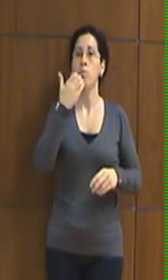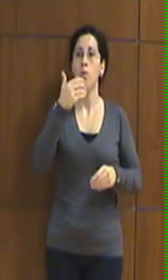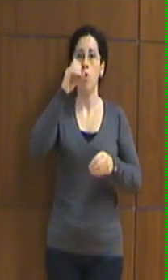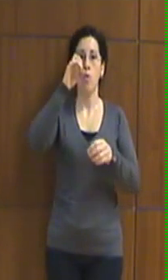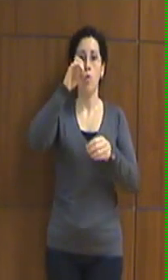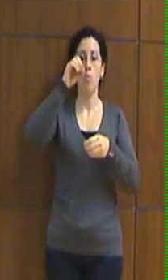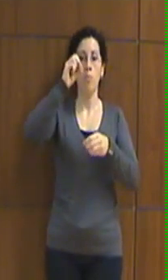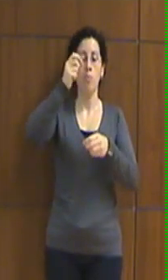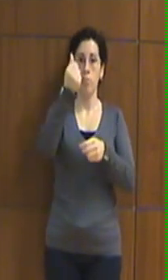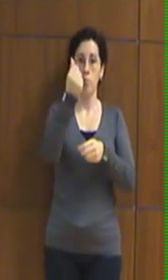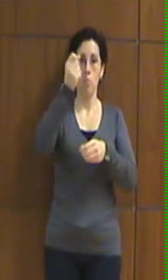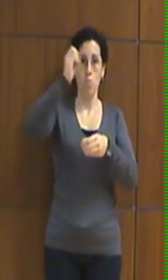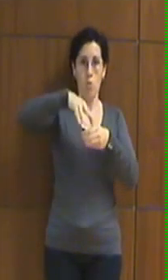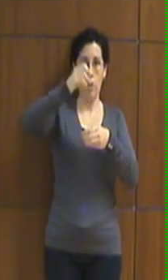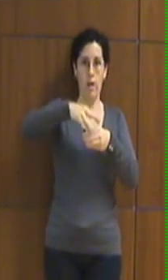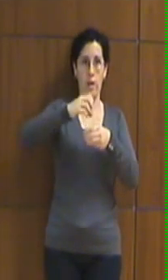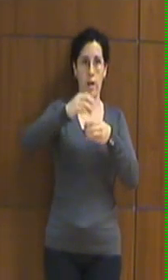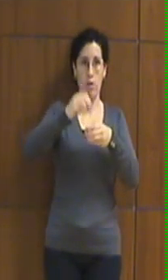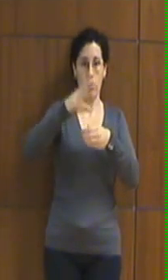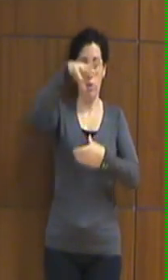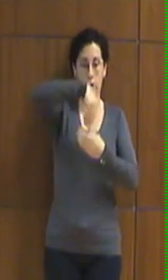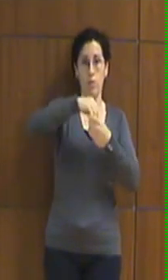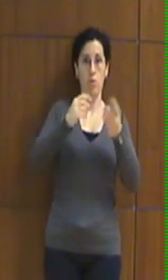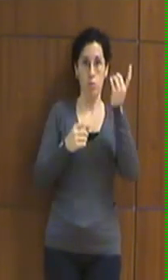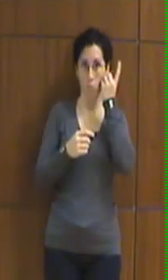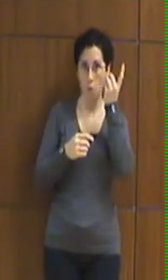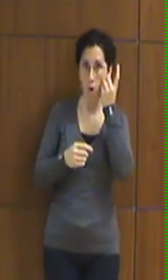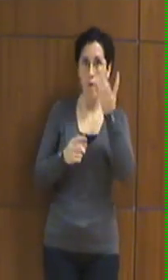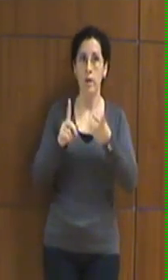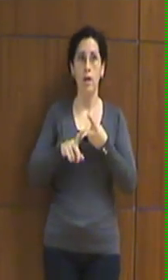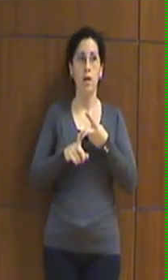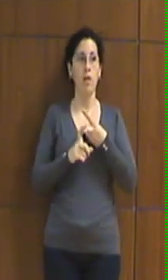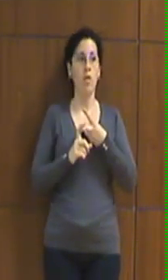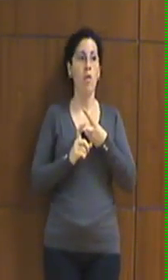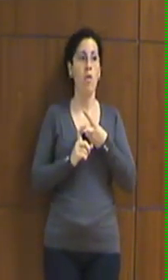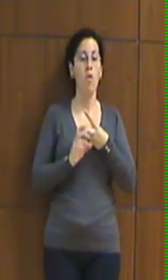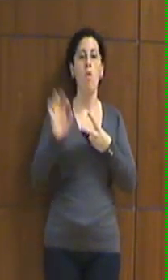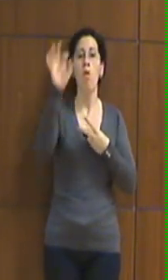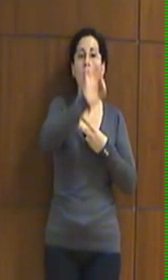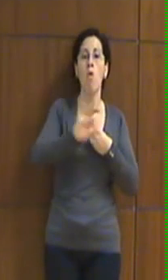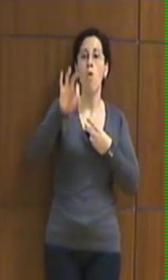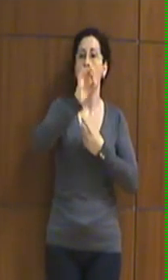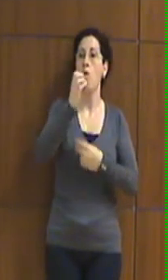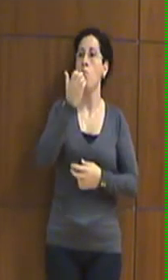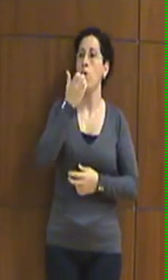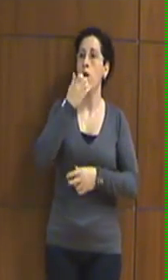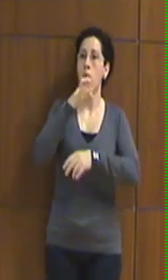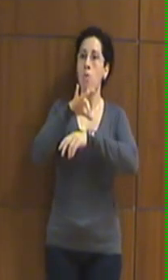en los móviles o una serie de aplicaciones como Comprar es Fácil o agendas